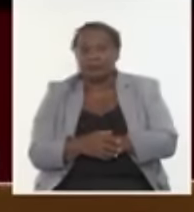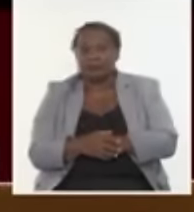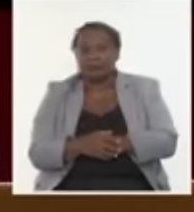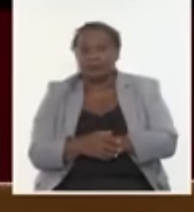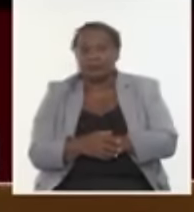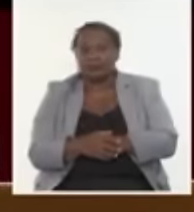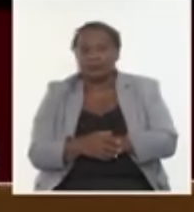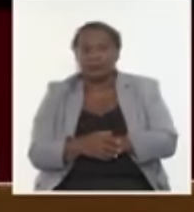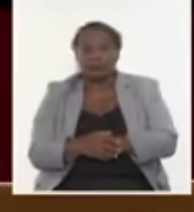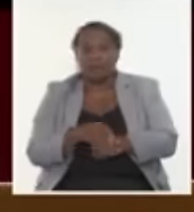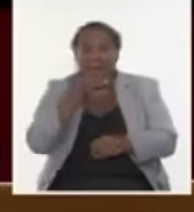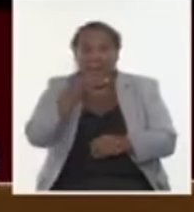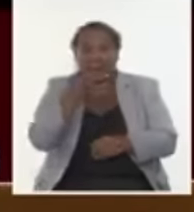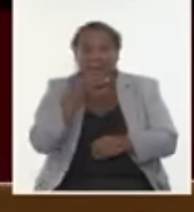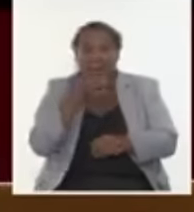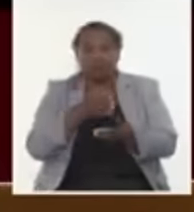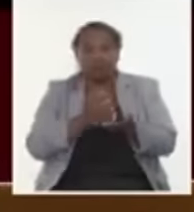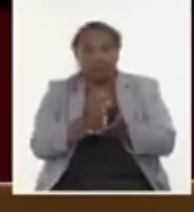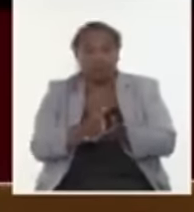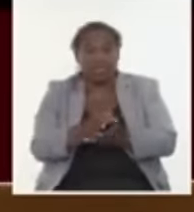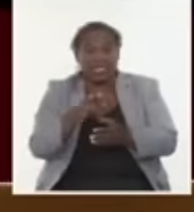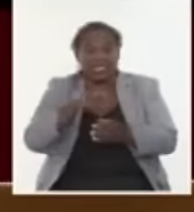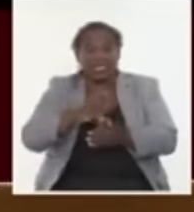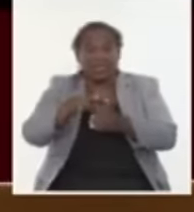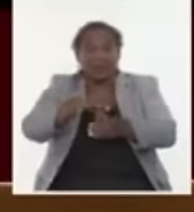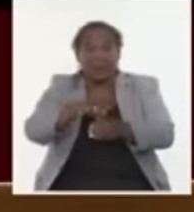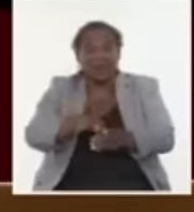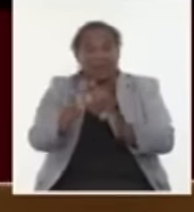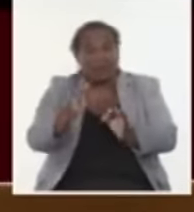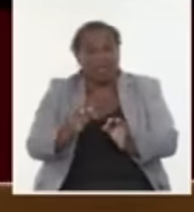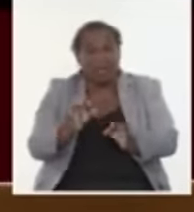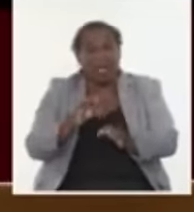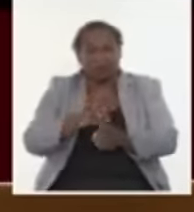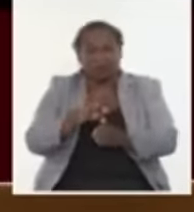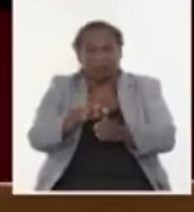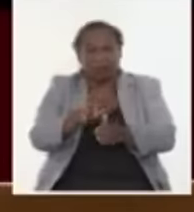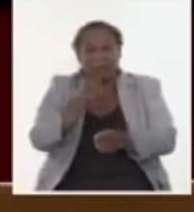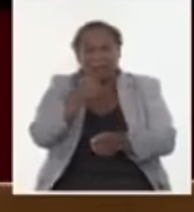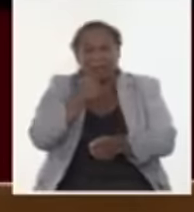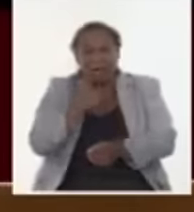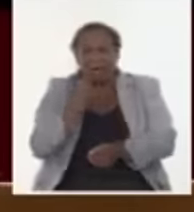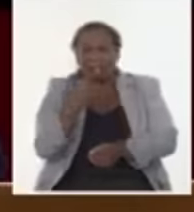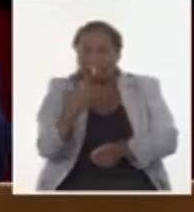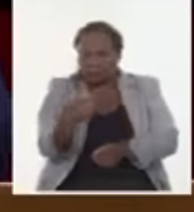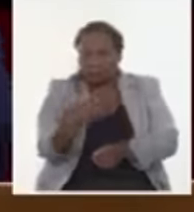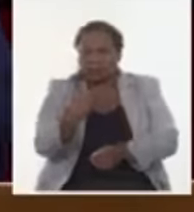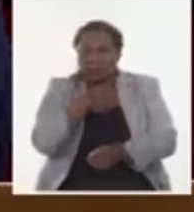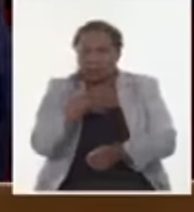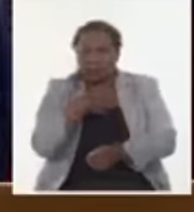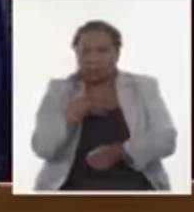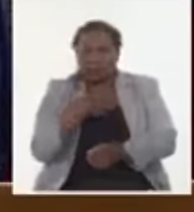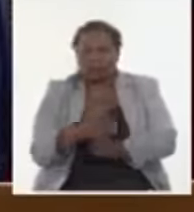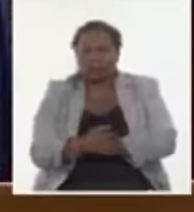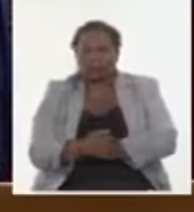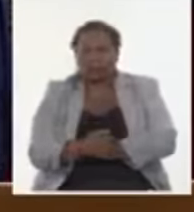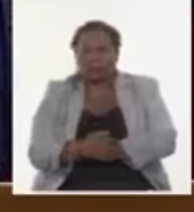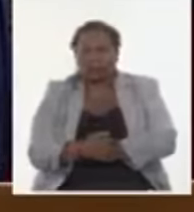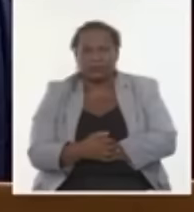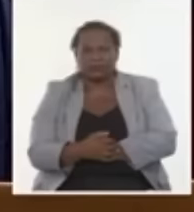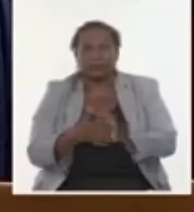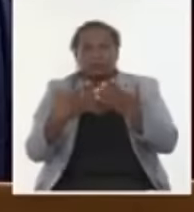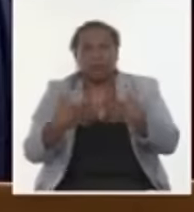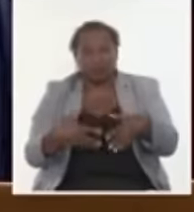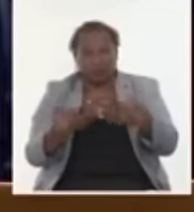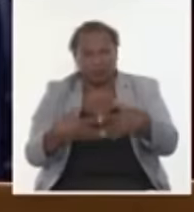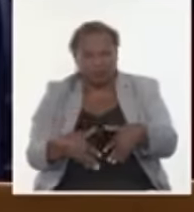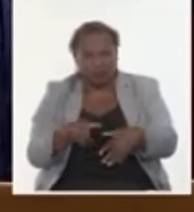Por eso hemos dicho, hay que seguir sembrando más. Y es verdad que se está sembrando más. Hay una respuesta, lo reconocemos aquí, de los productores en este